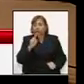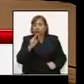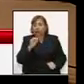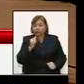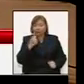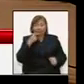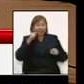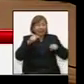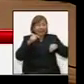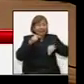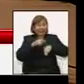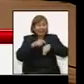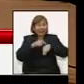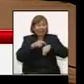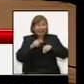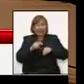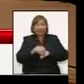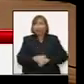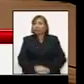en ese procedimiento